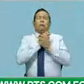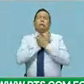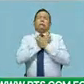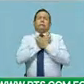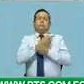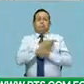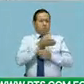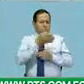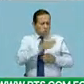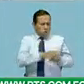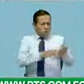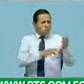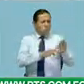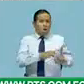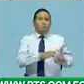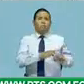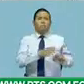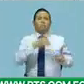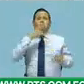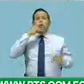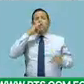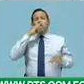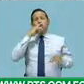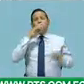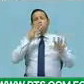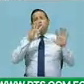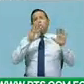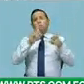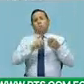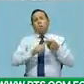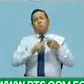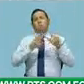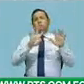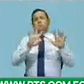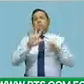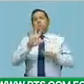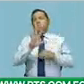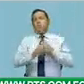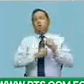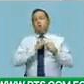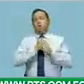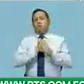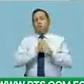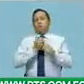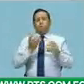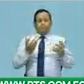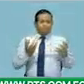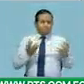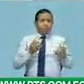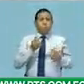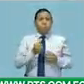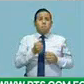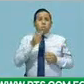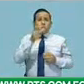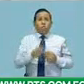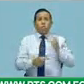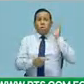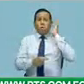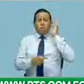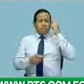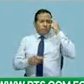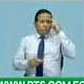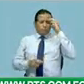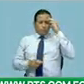que terminó con la vida de dos pequeños de 9 y 5 años de edad. La progenitora también intentó acabar con su vida ingiriendo el mismo veneno,